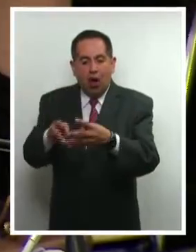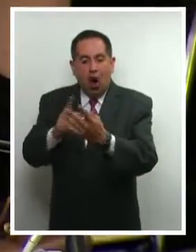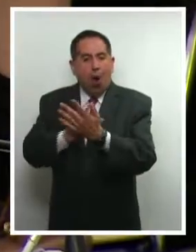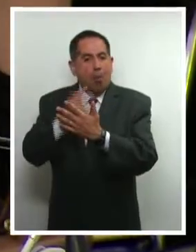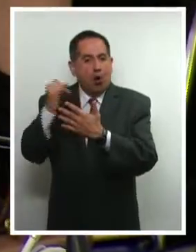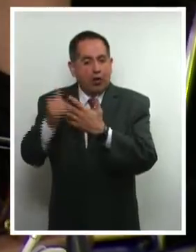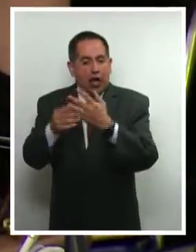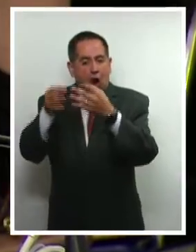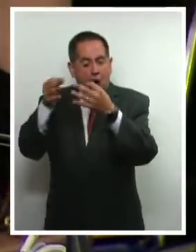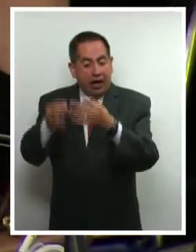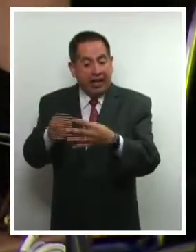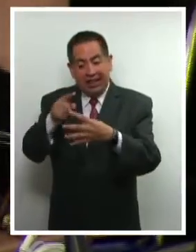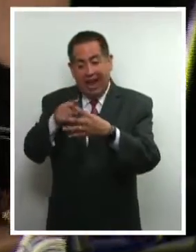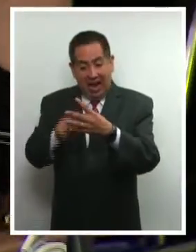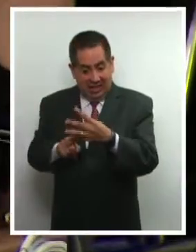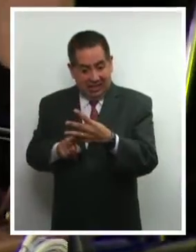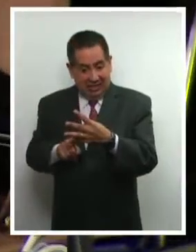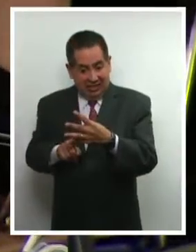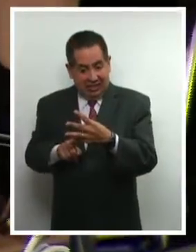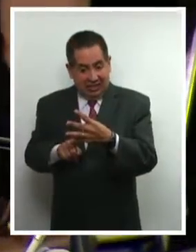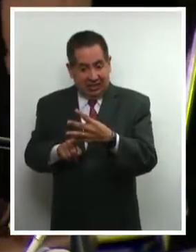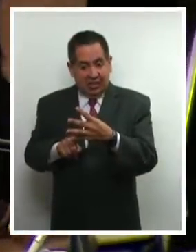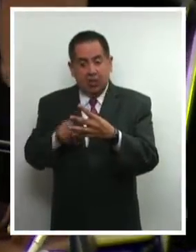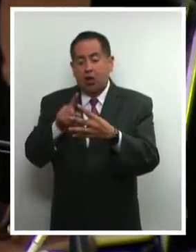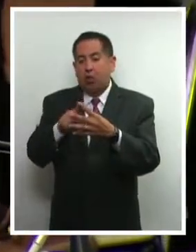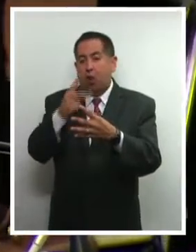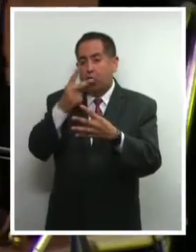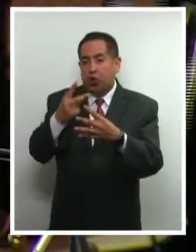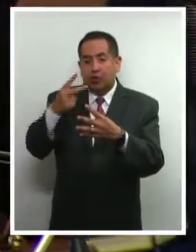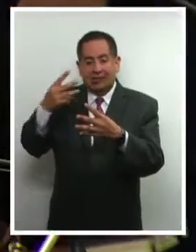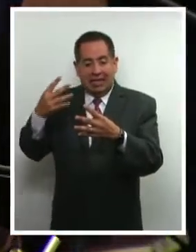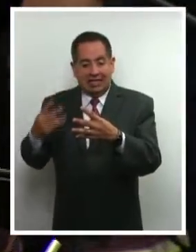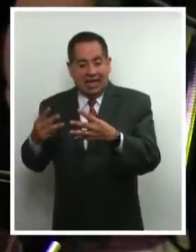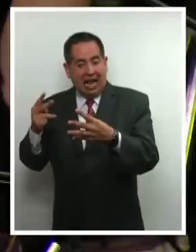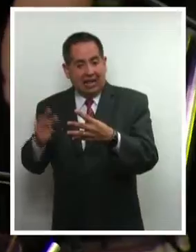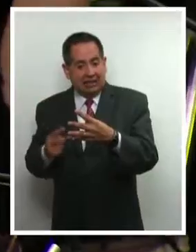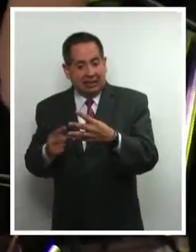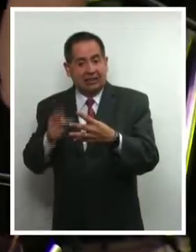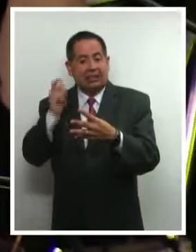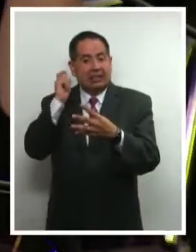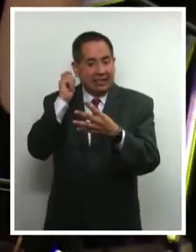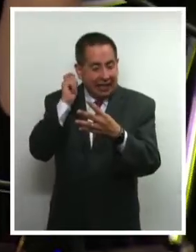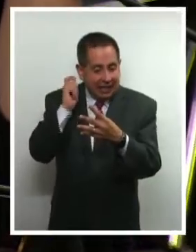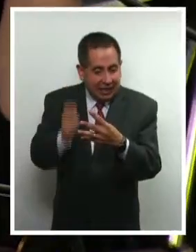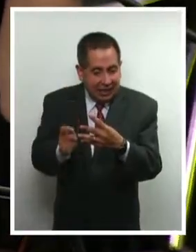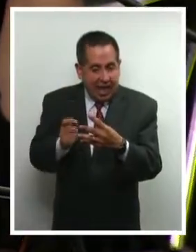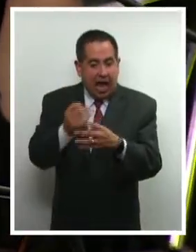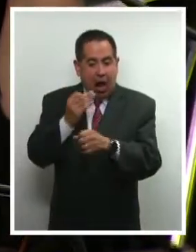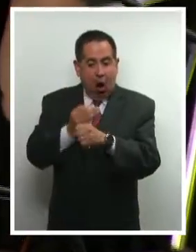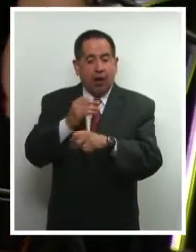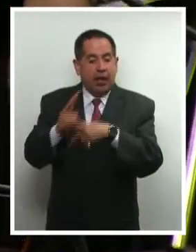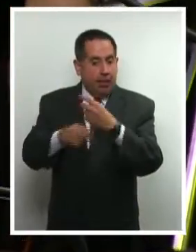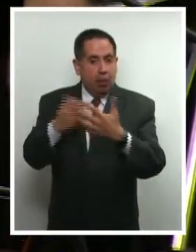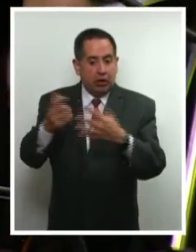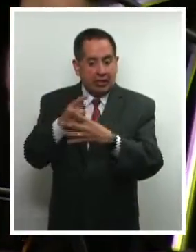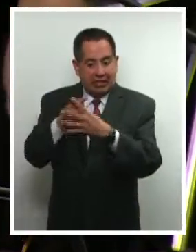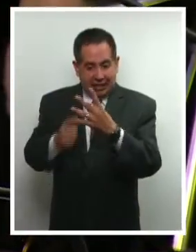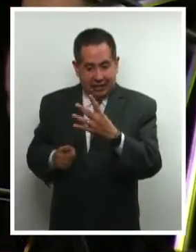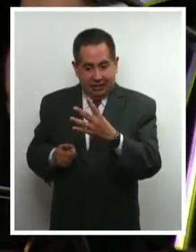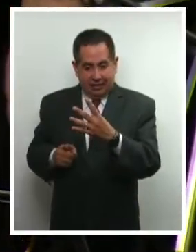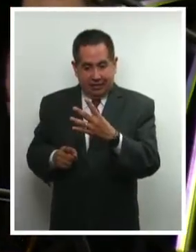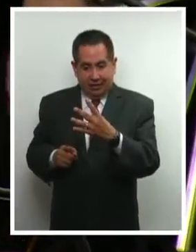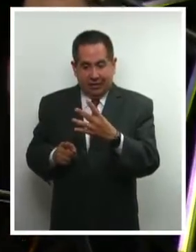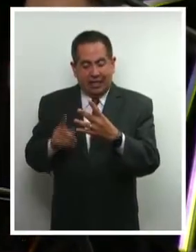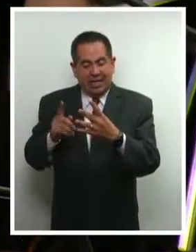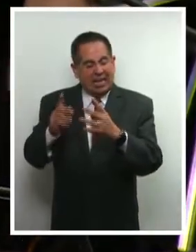proyecto original, el dictamen por 2/3 partes, que es lo que vamos a hacer en este momento. Nada más